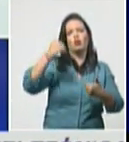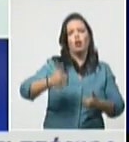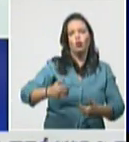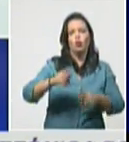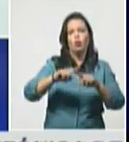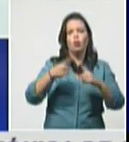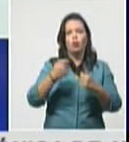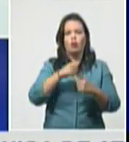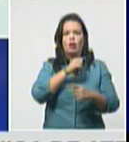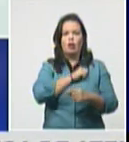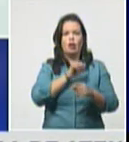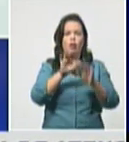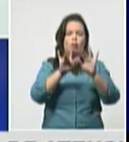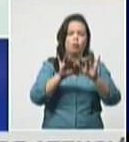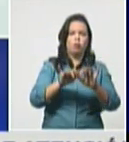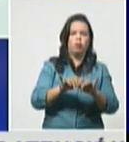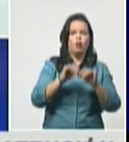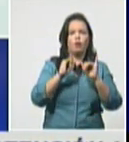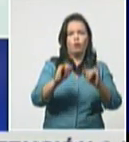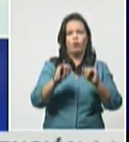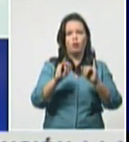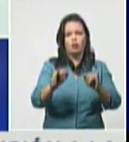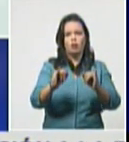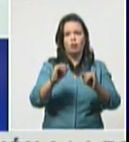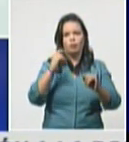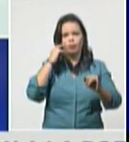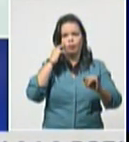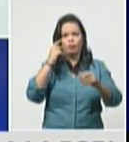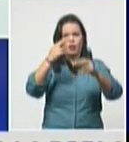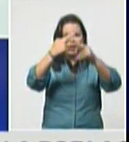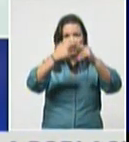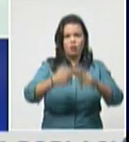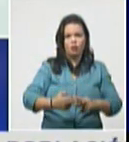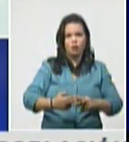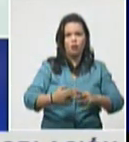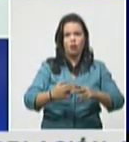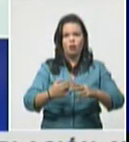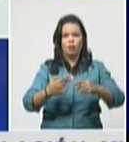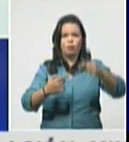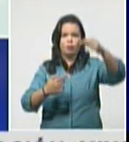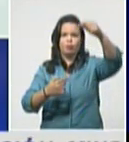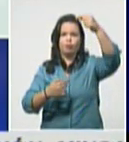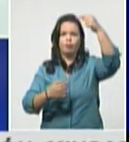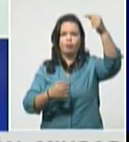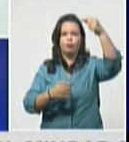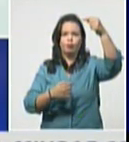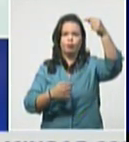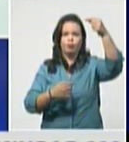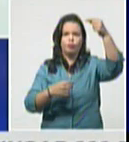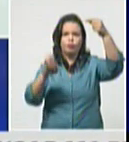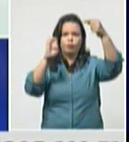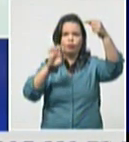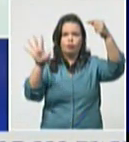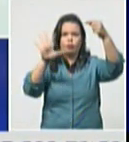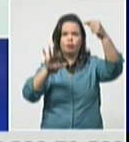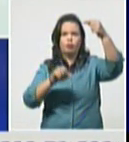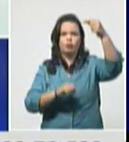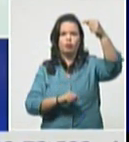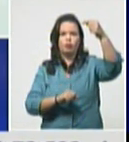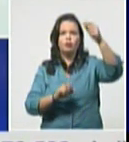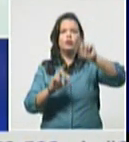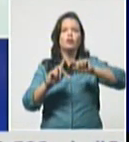información. Encabeza la lista el Reino Unido, que ha